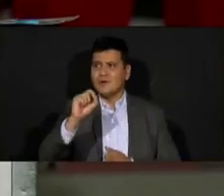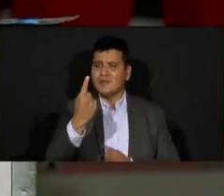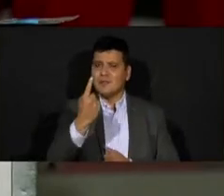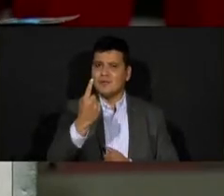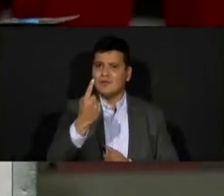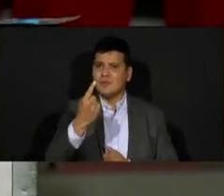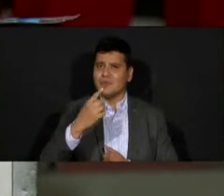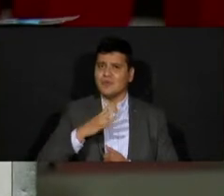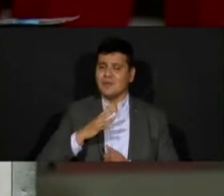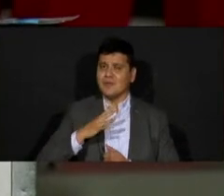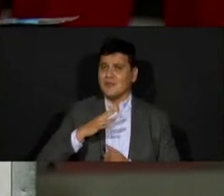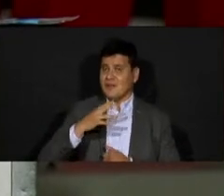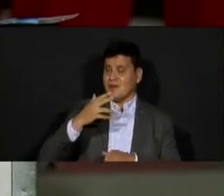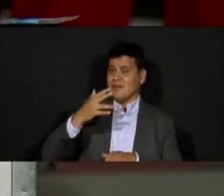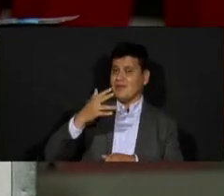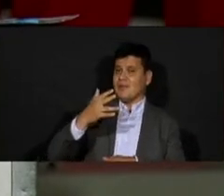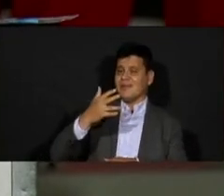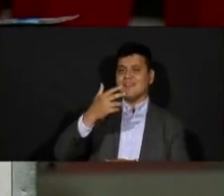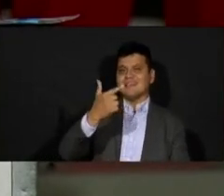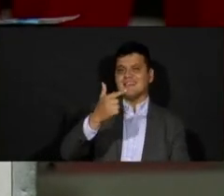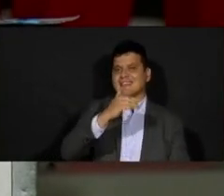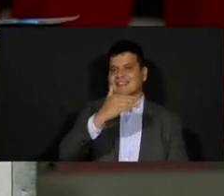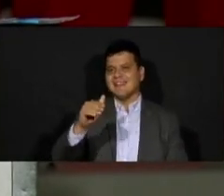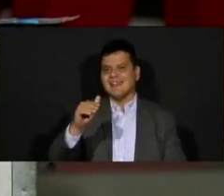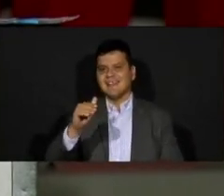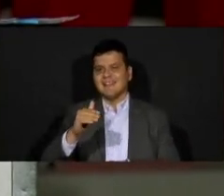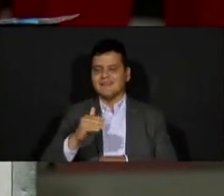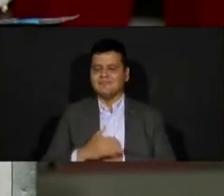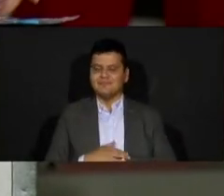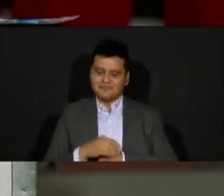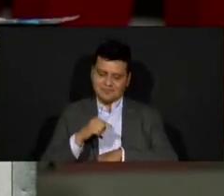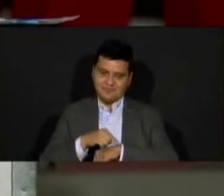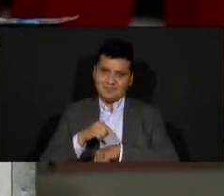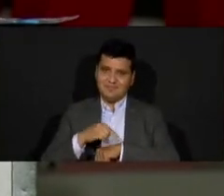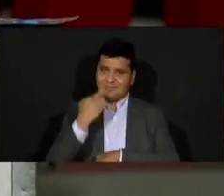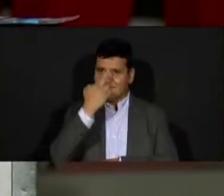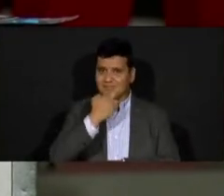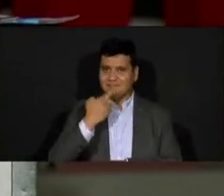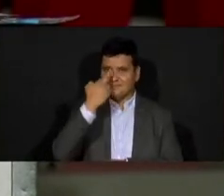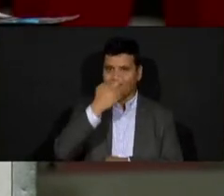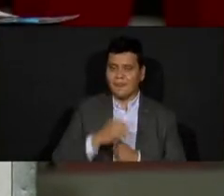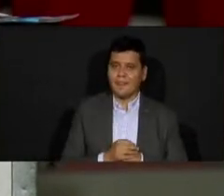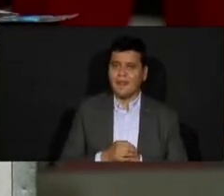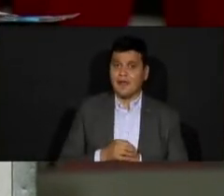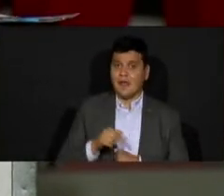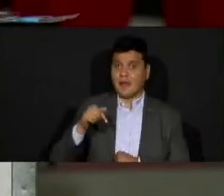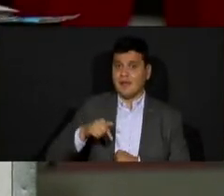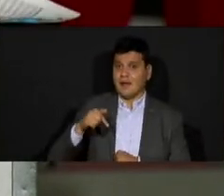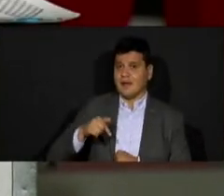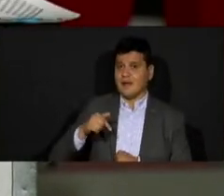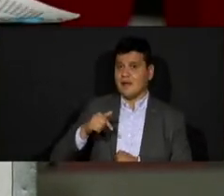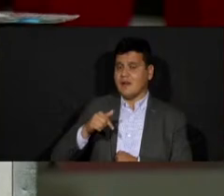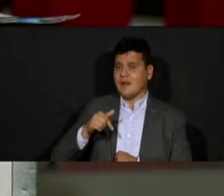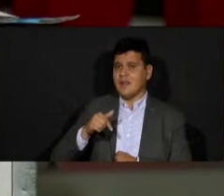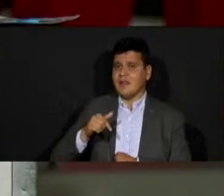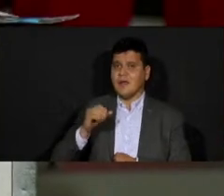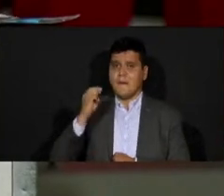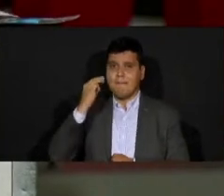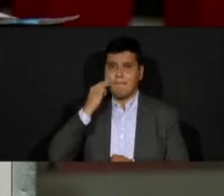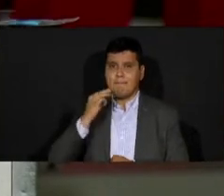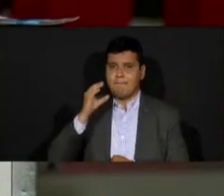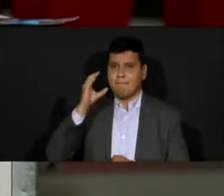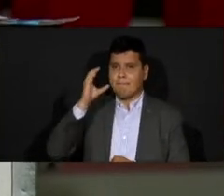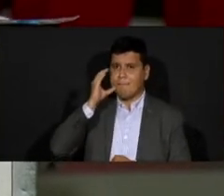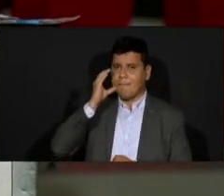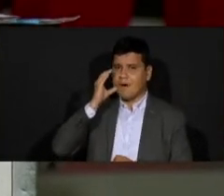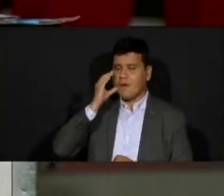protesta como gobernadora constitucional del Estado Libre y Soberano de Chihuahua, la ciudadana